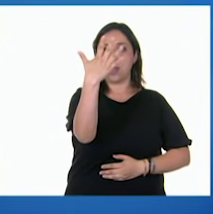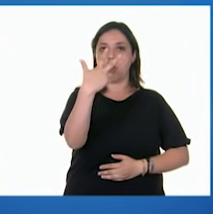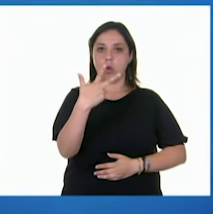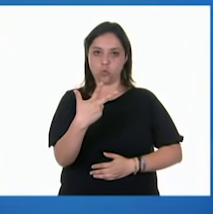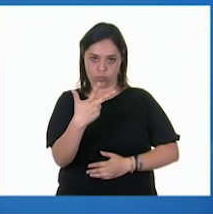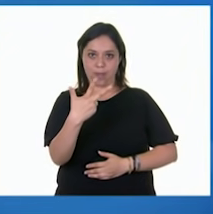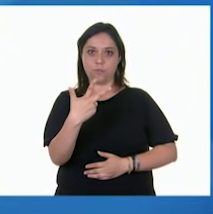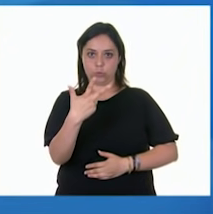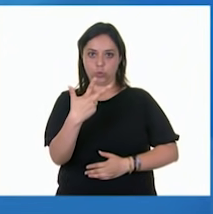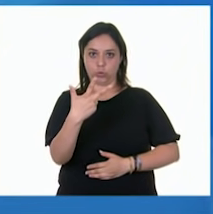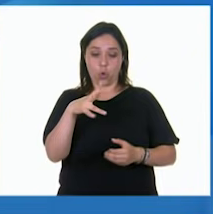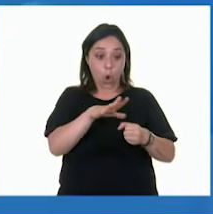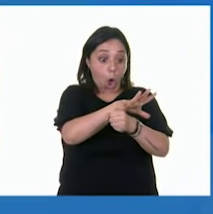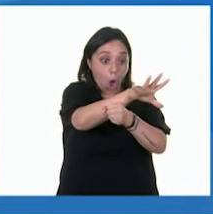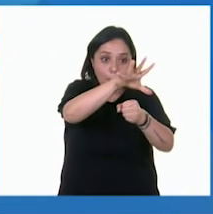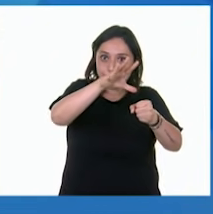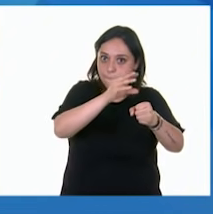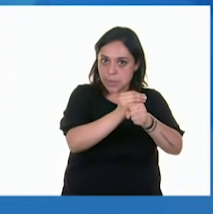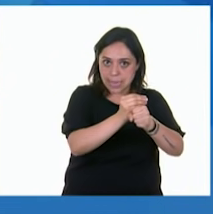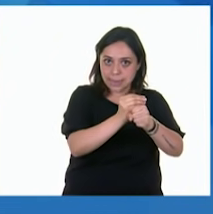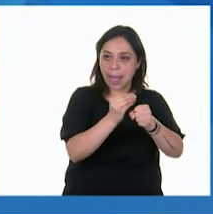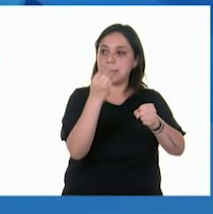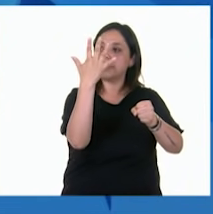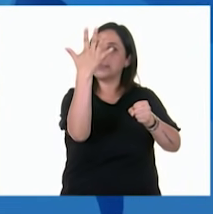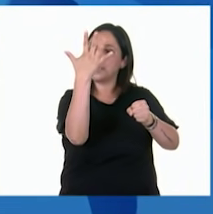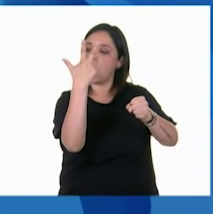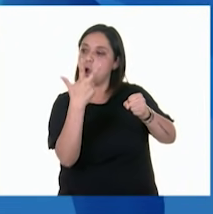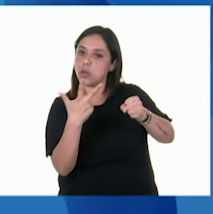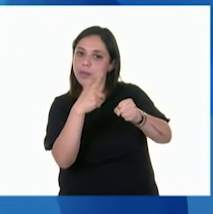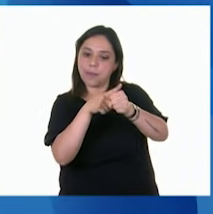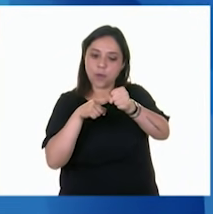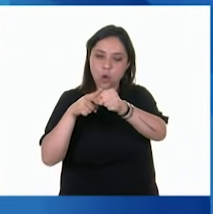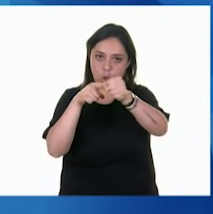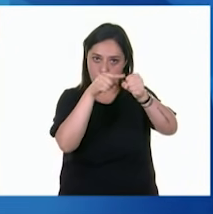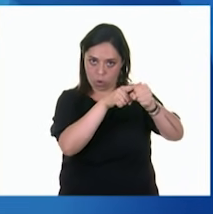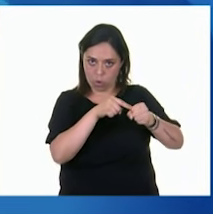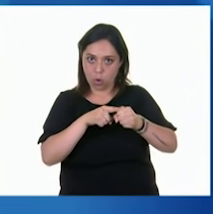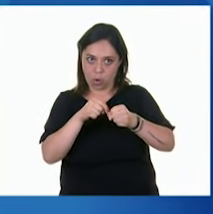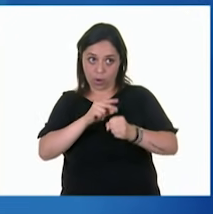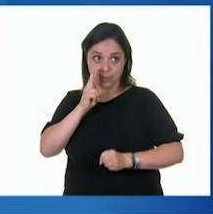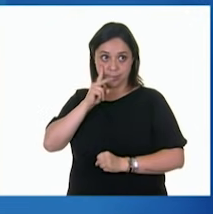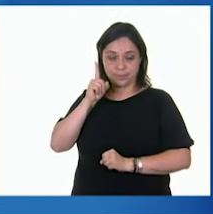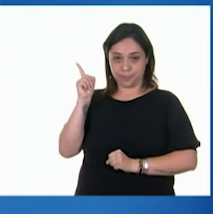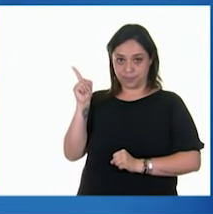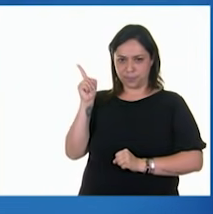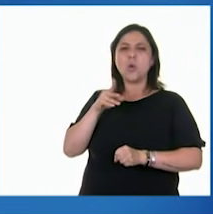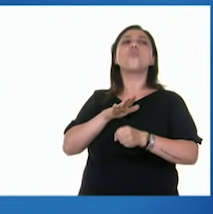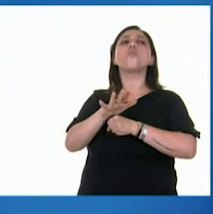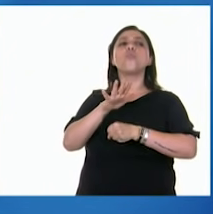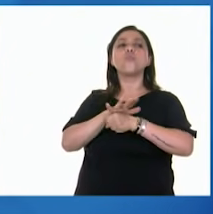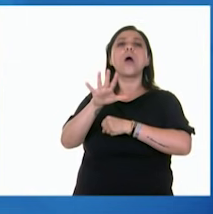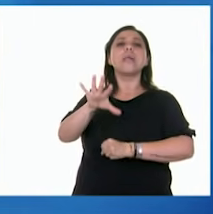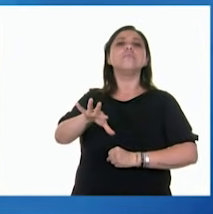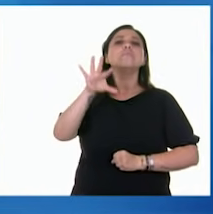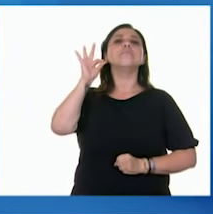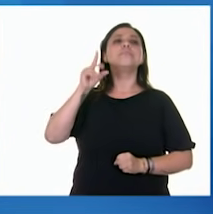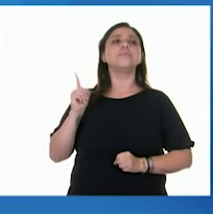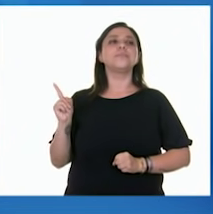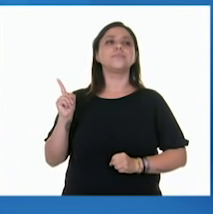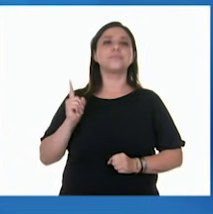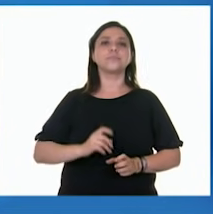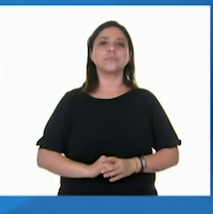5/8 de la figura. Muy bien. Nuevamente les tengo 3 opciones. A ver. ¿Cuál elige?